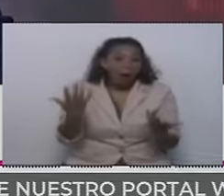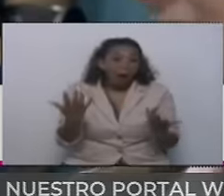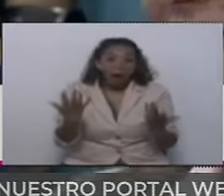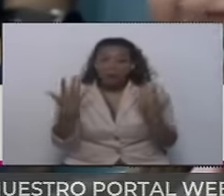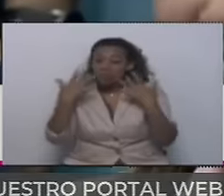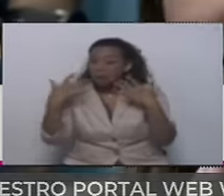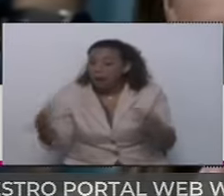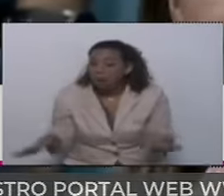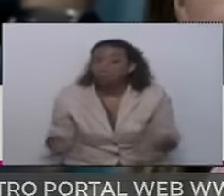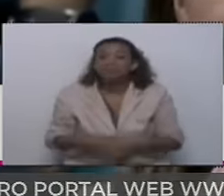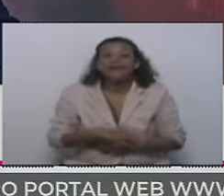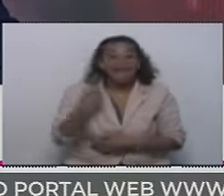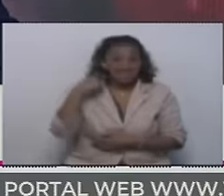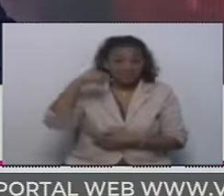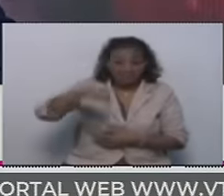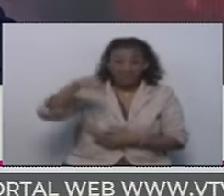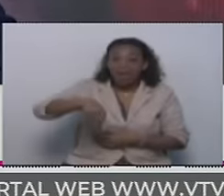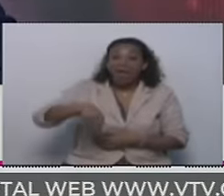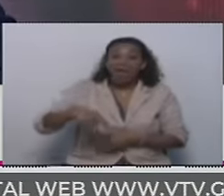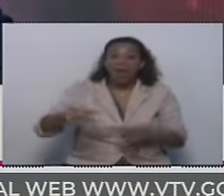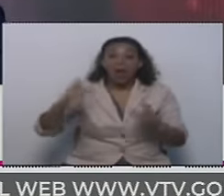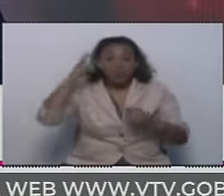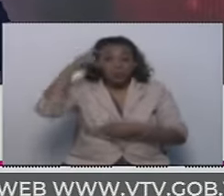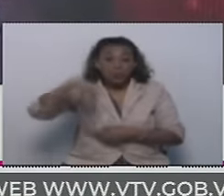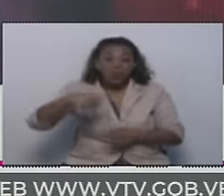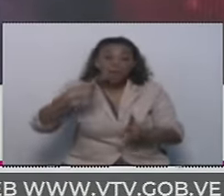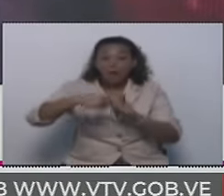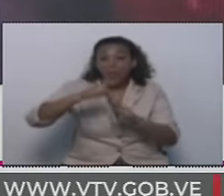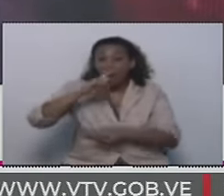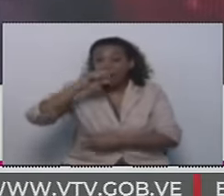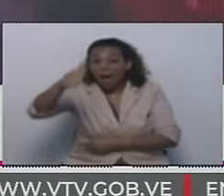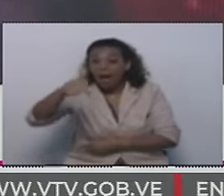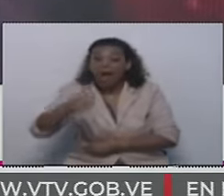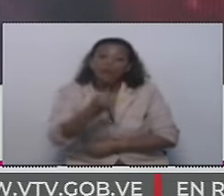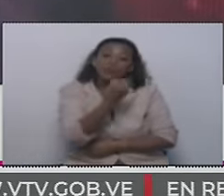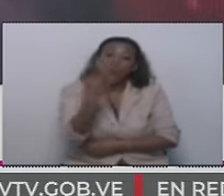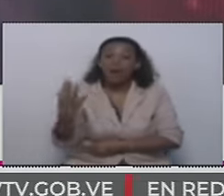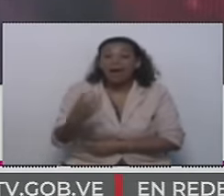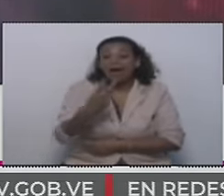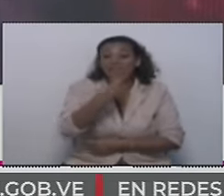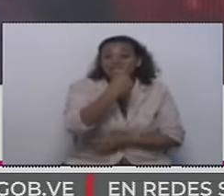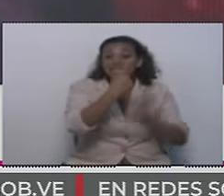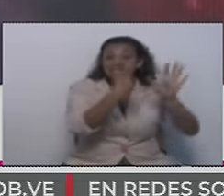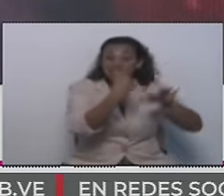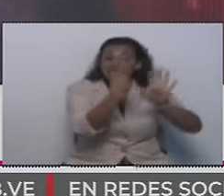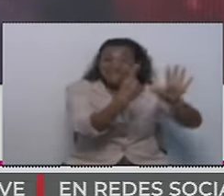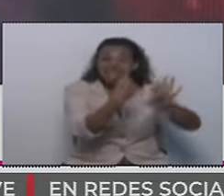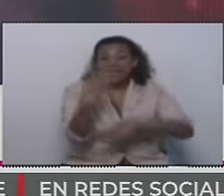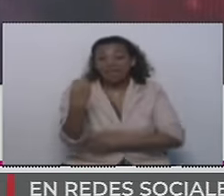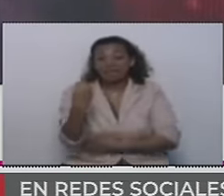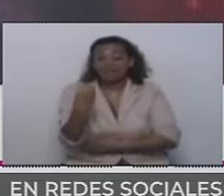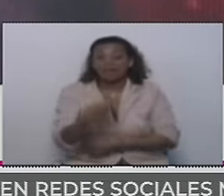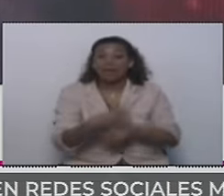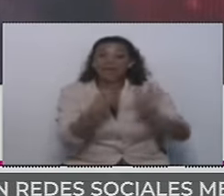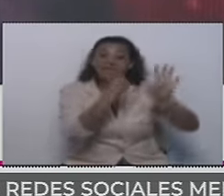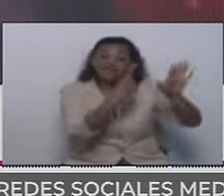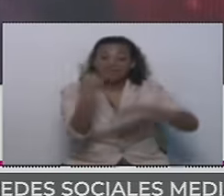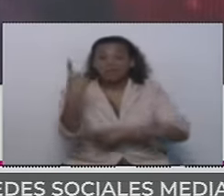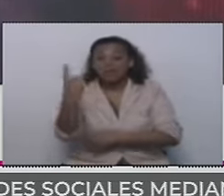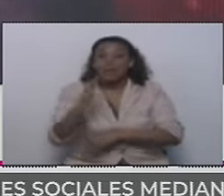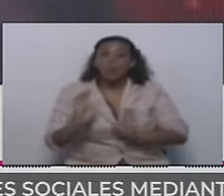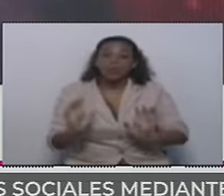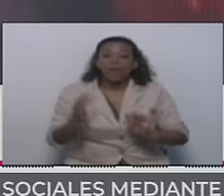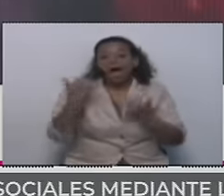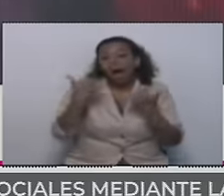con nadie. Este programa, con Maduro Más número 61. Vamos a ver ahora